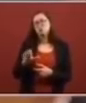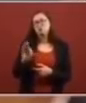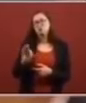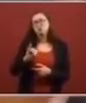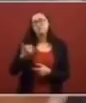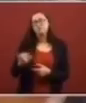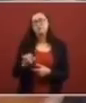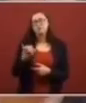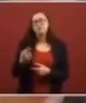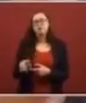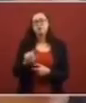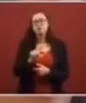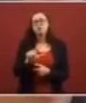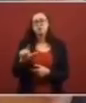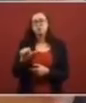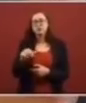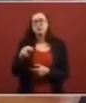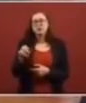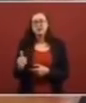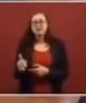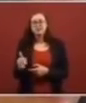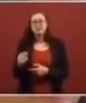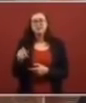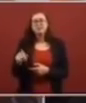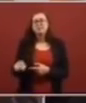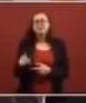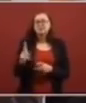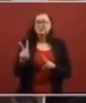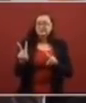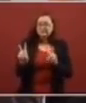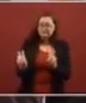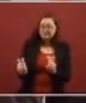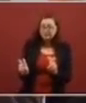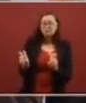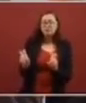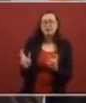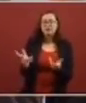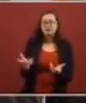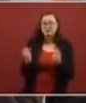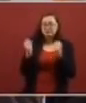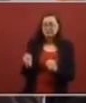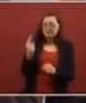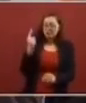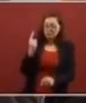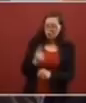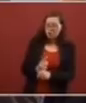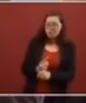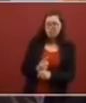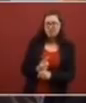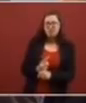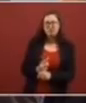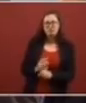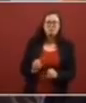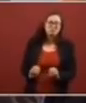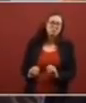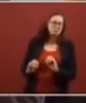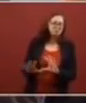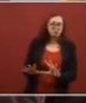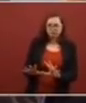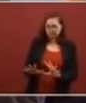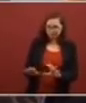una especie de cero tolerancia contra la inseguridad por